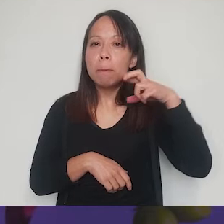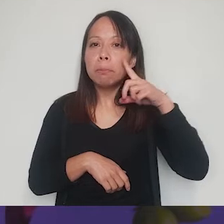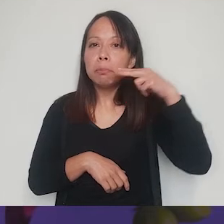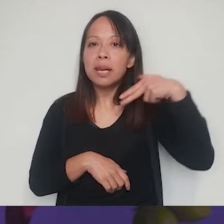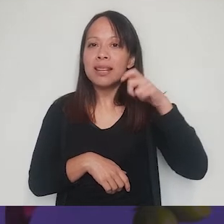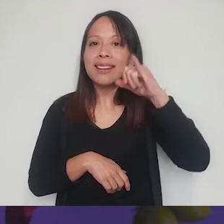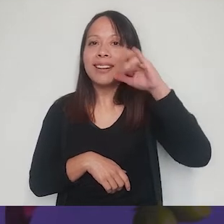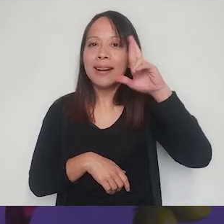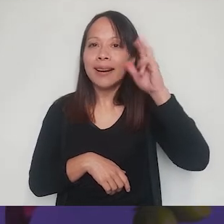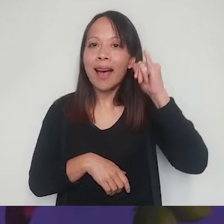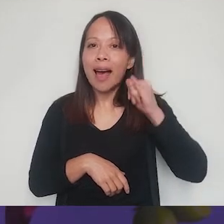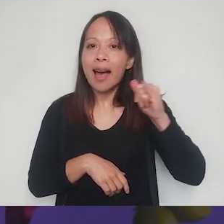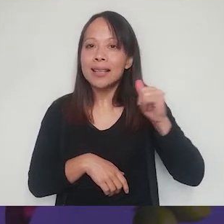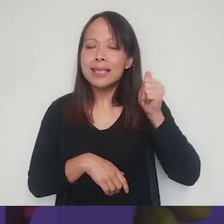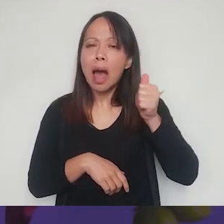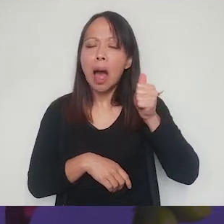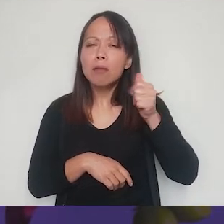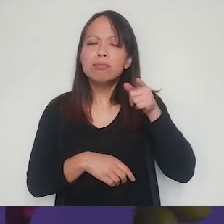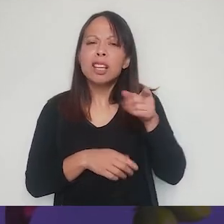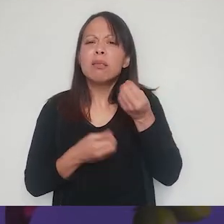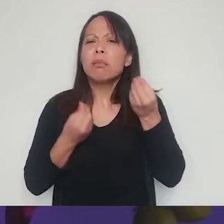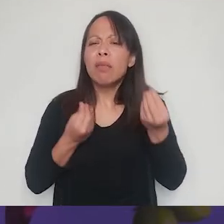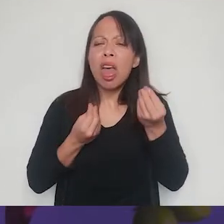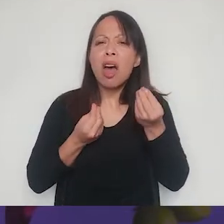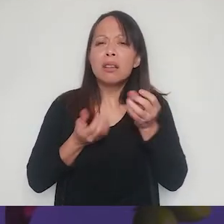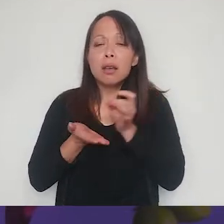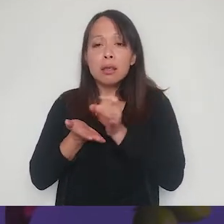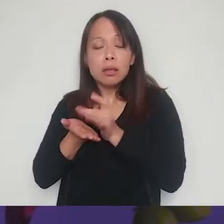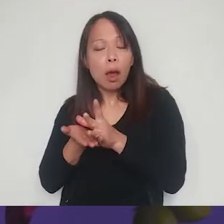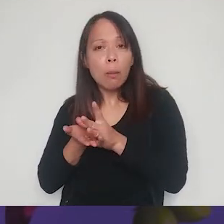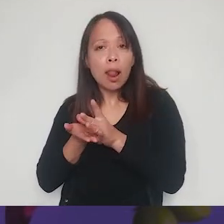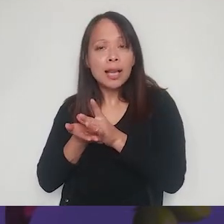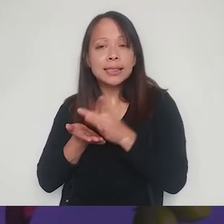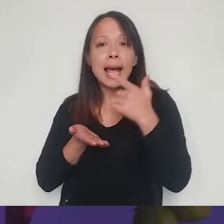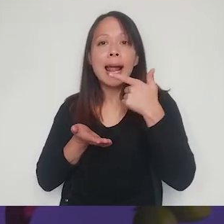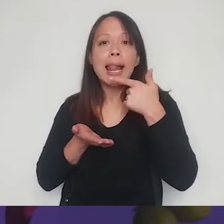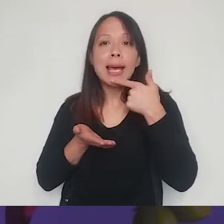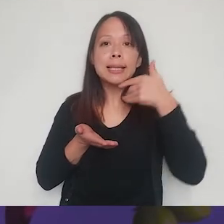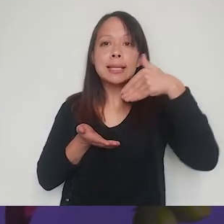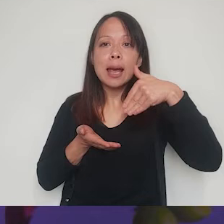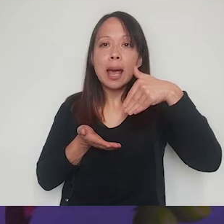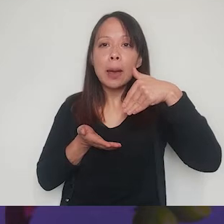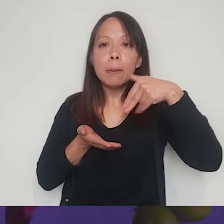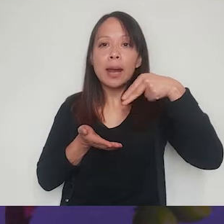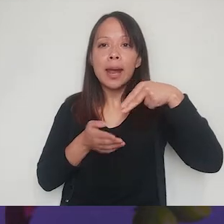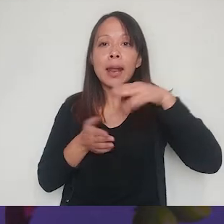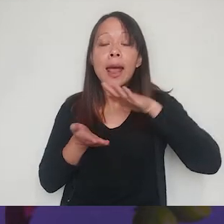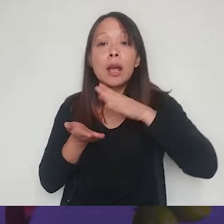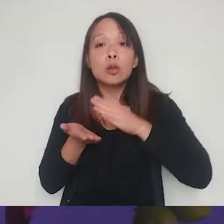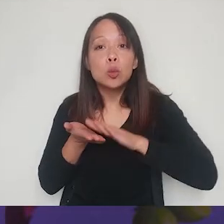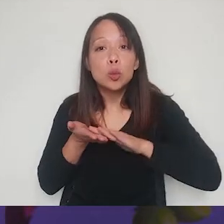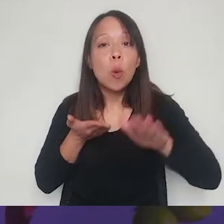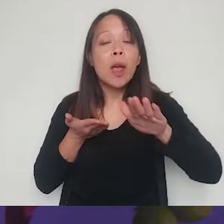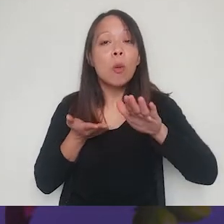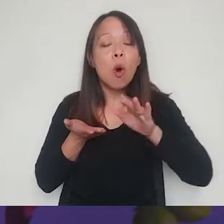que lo que hace es modificar el splicing alternativo del gen SMN2. Y lo que hace este Spinraza